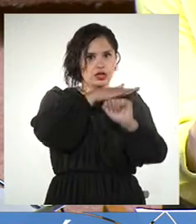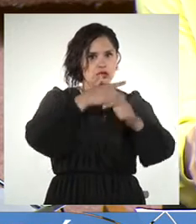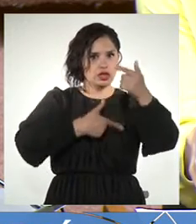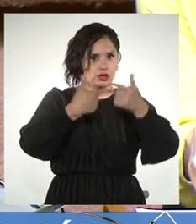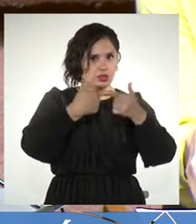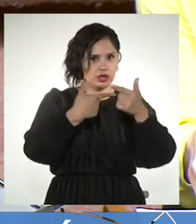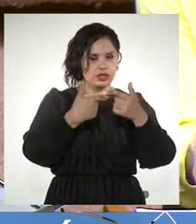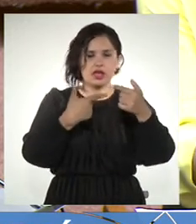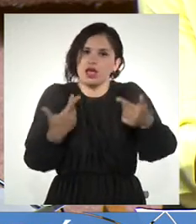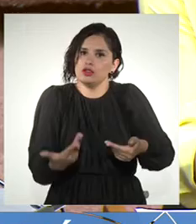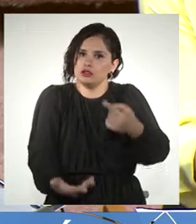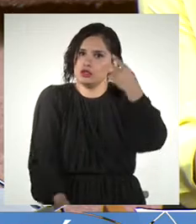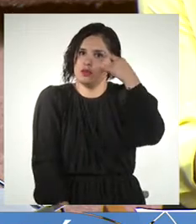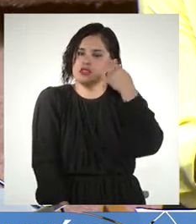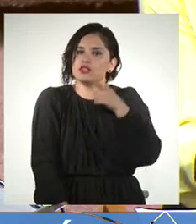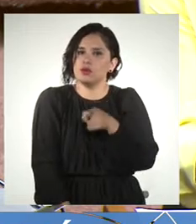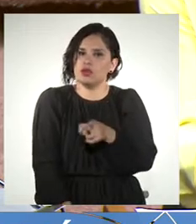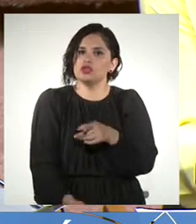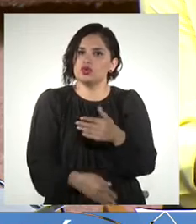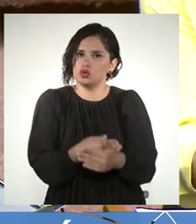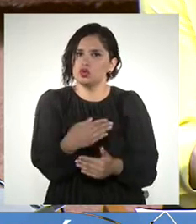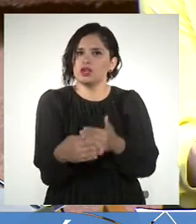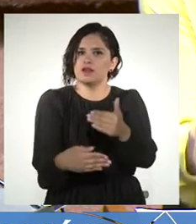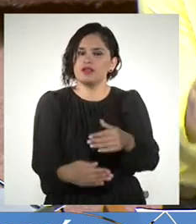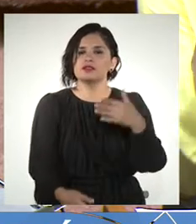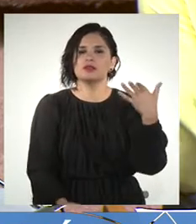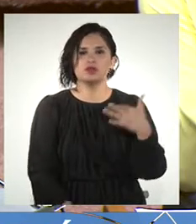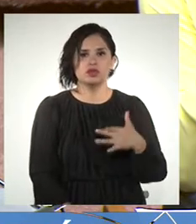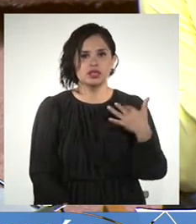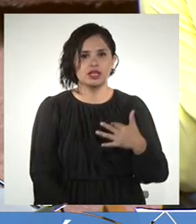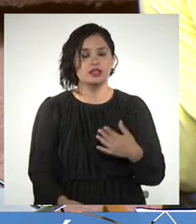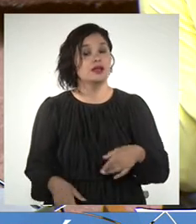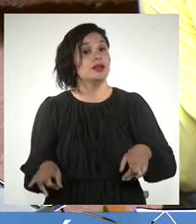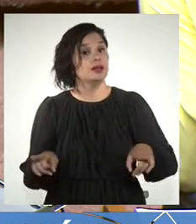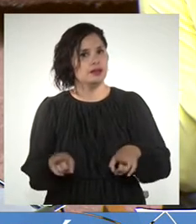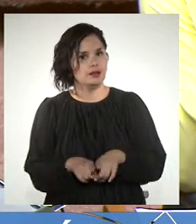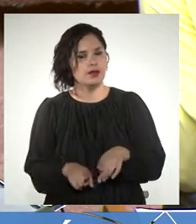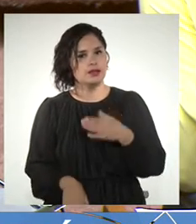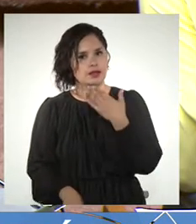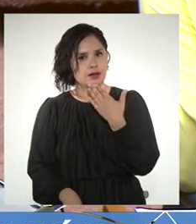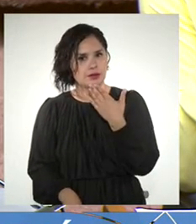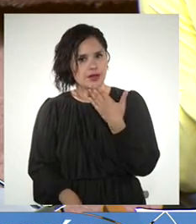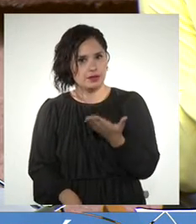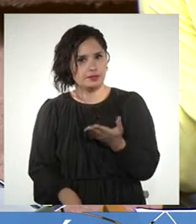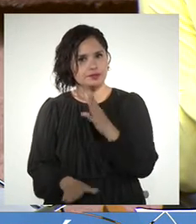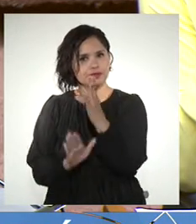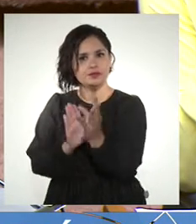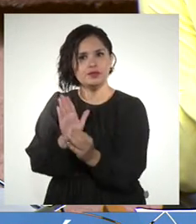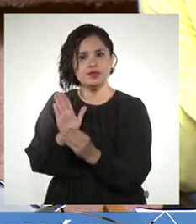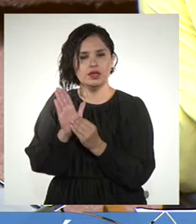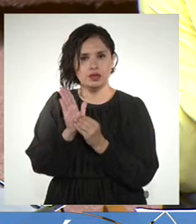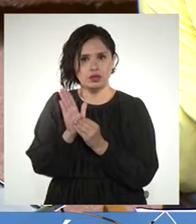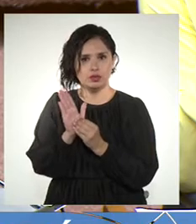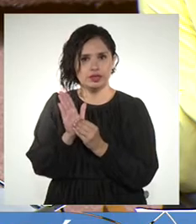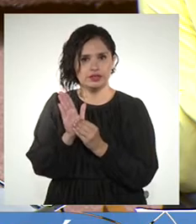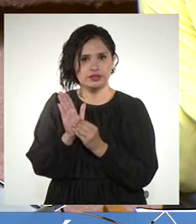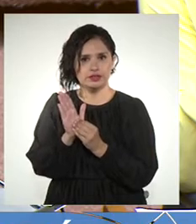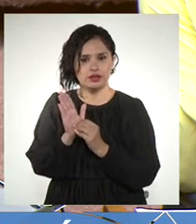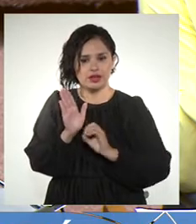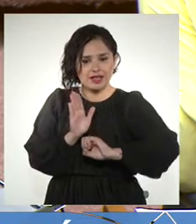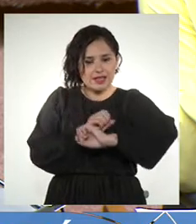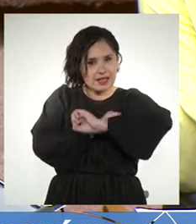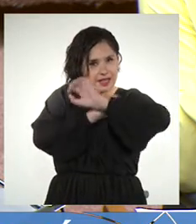nosotros nos parece que esto es un avance importante, así como también la incorporación con